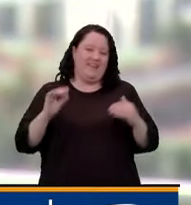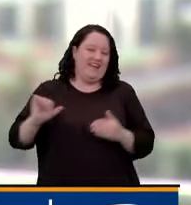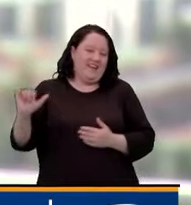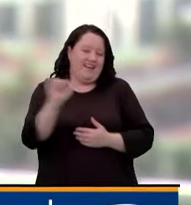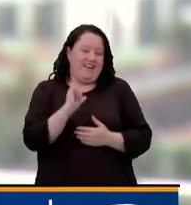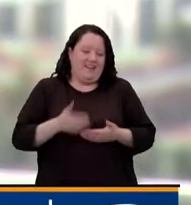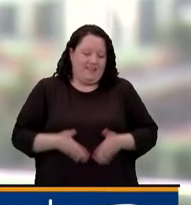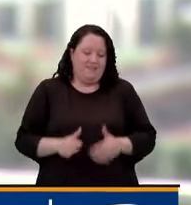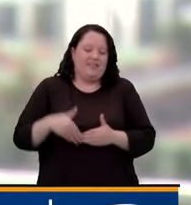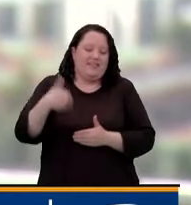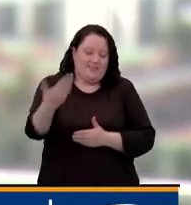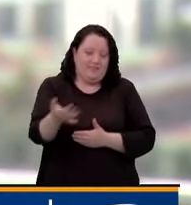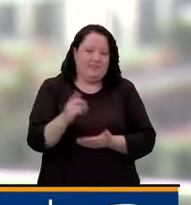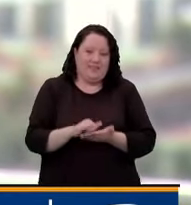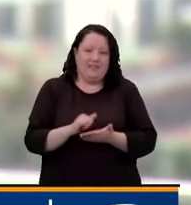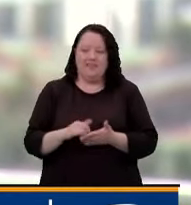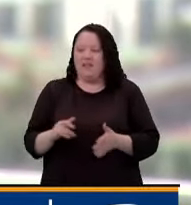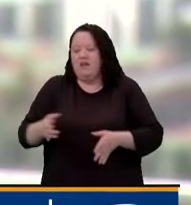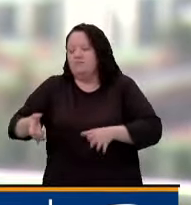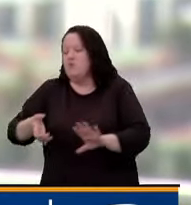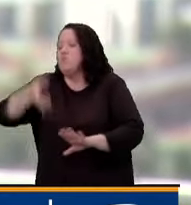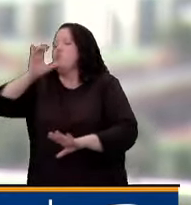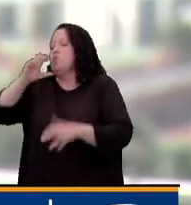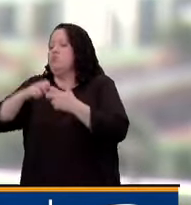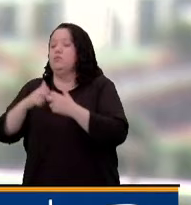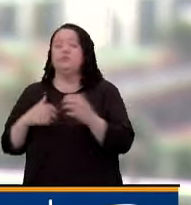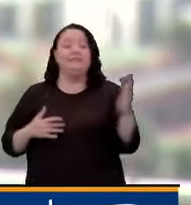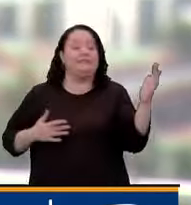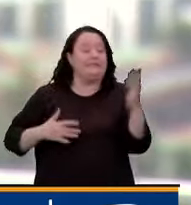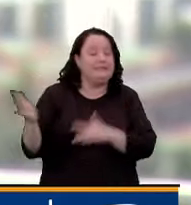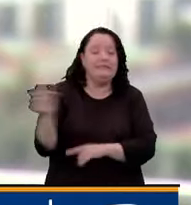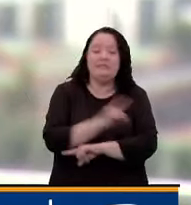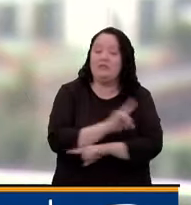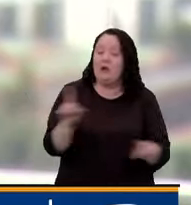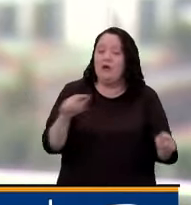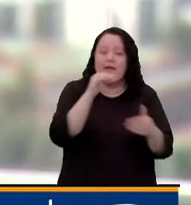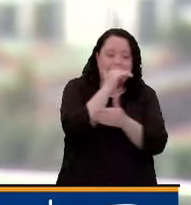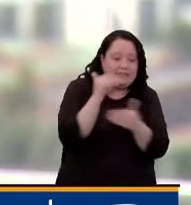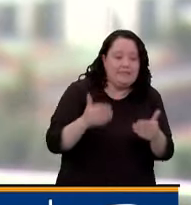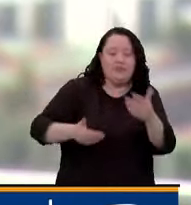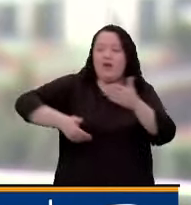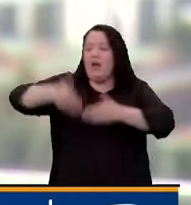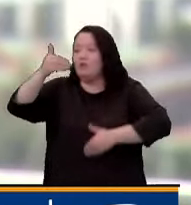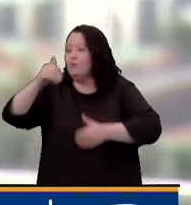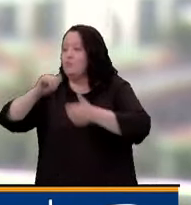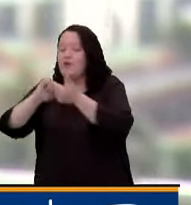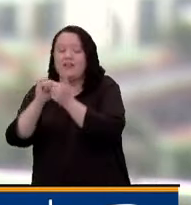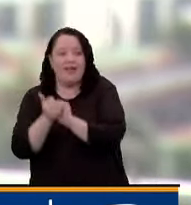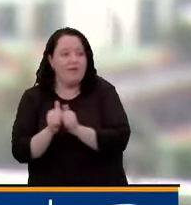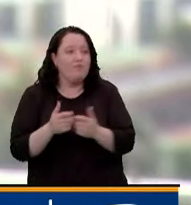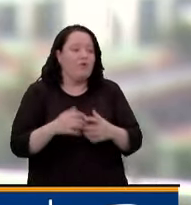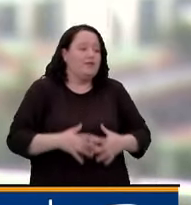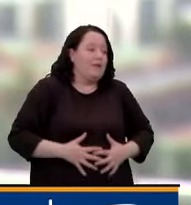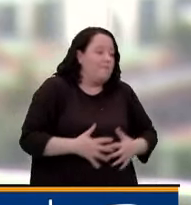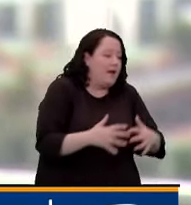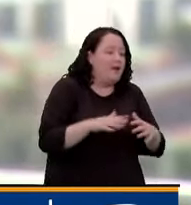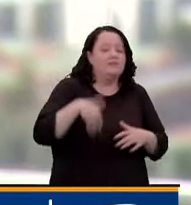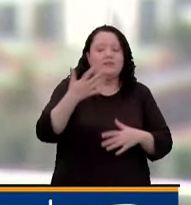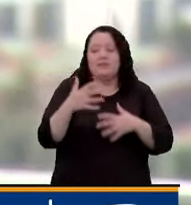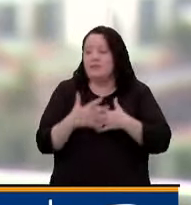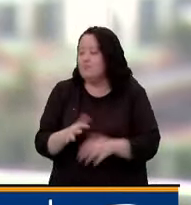en este momento, definitivamente no es ideal, no es ideal en niños, en adultos, en deportistas, en embarazo, después del